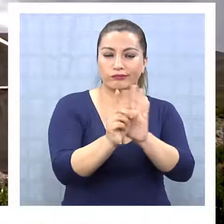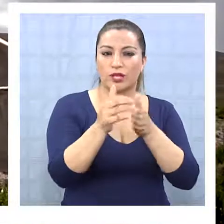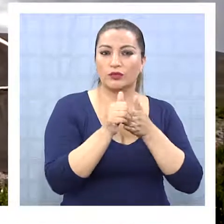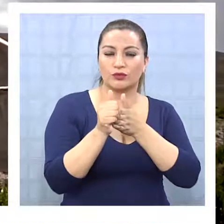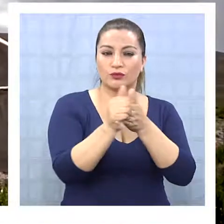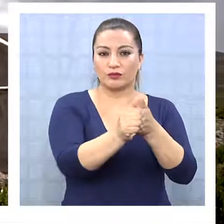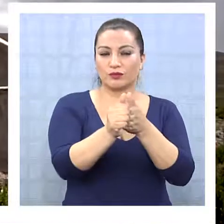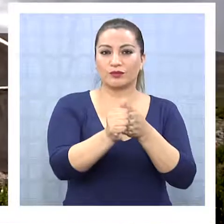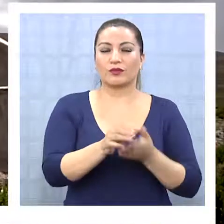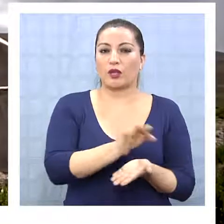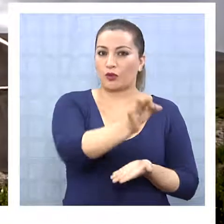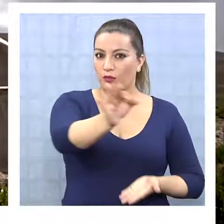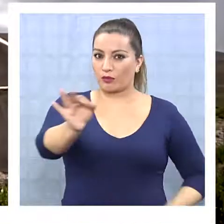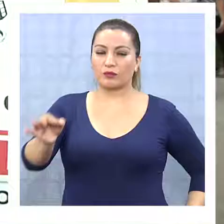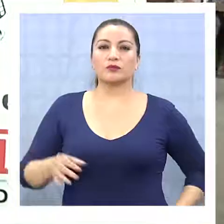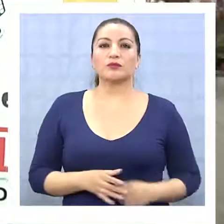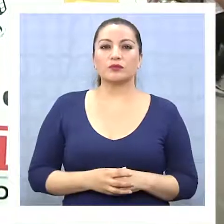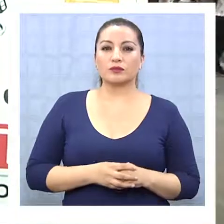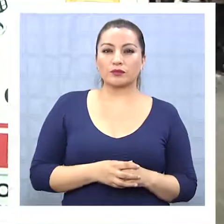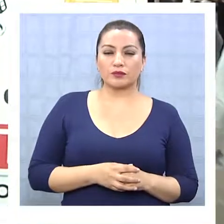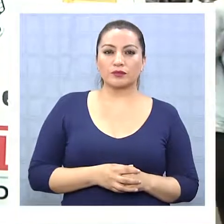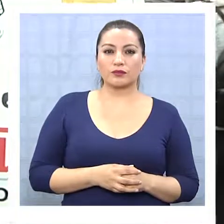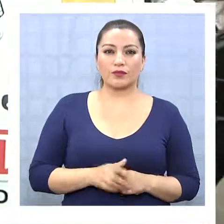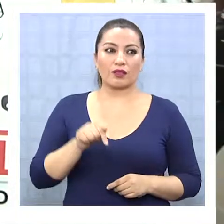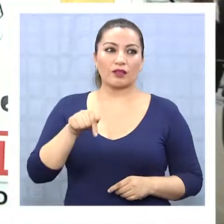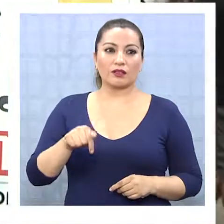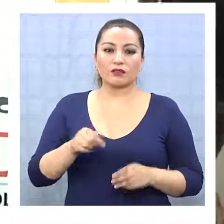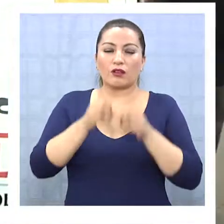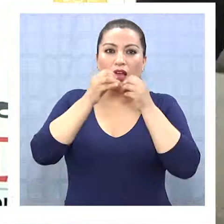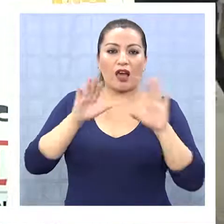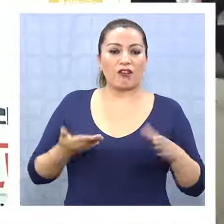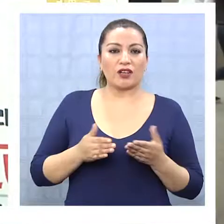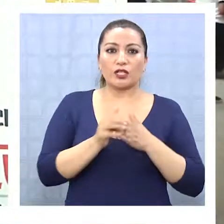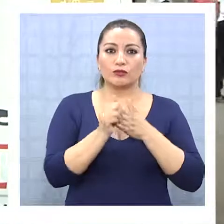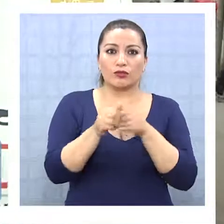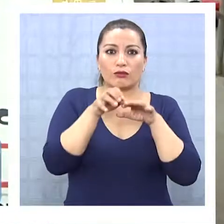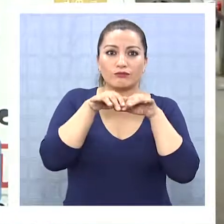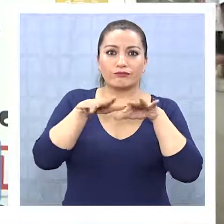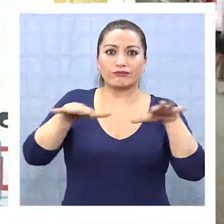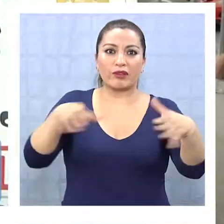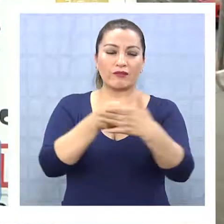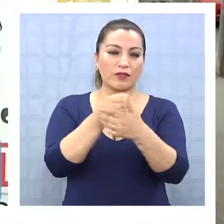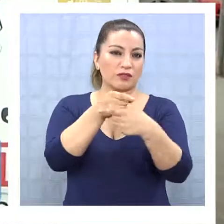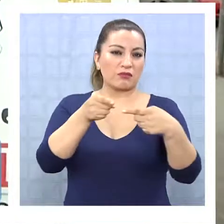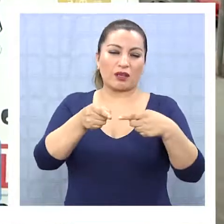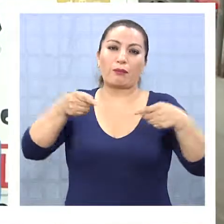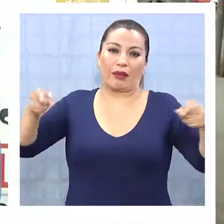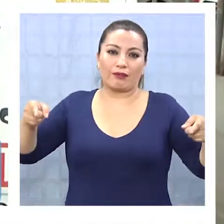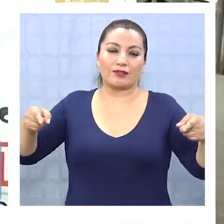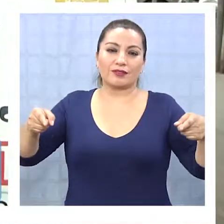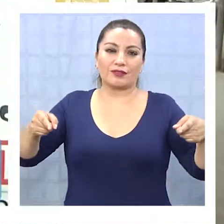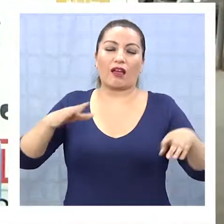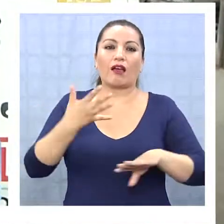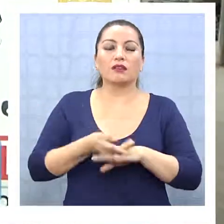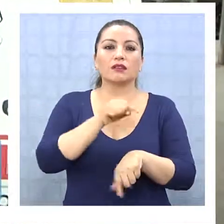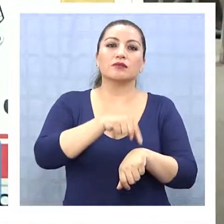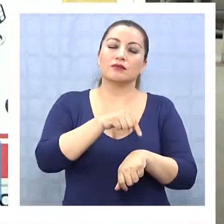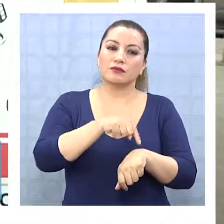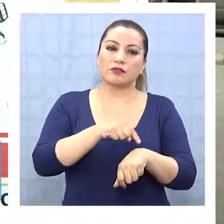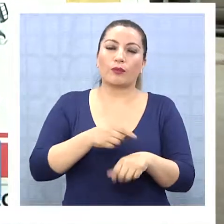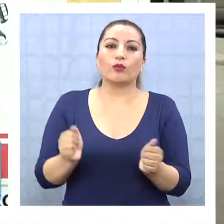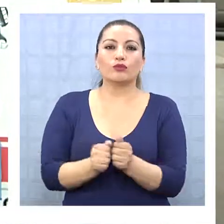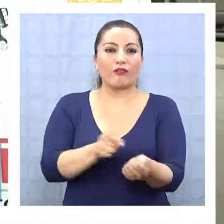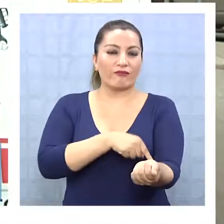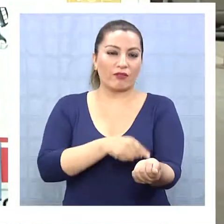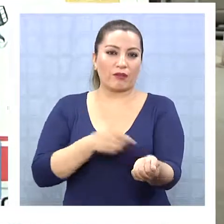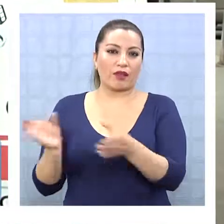de la región. El flujo en sí del turismo está expandiéndose generalmente los fines de semana a largo, donde hay tiempo